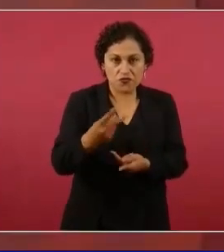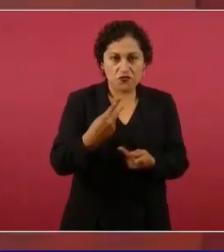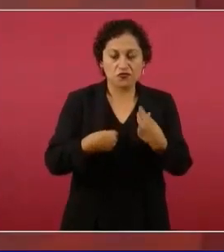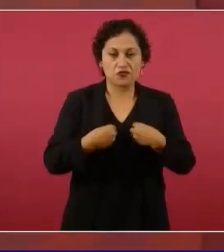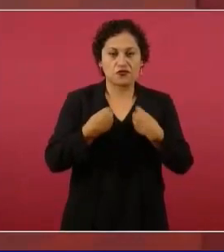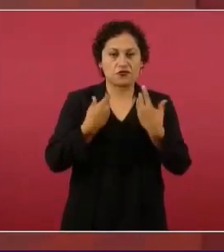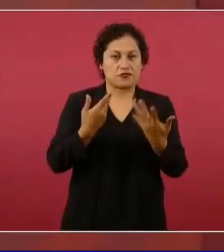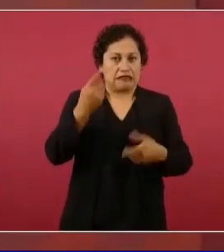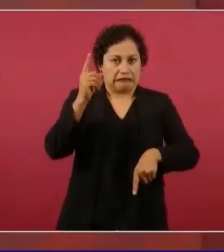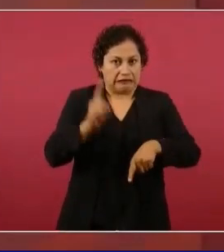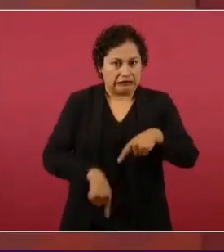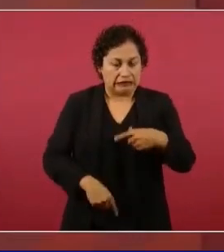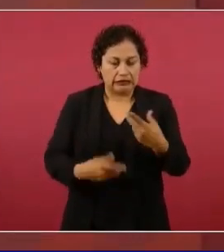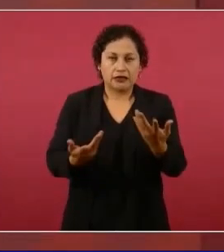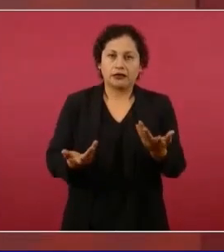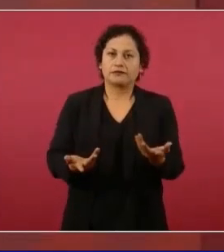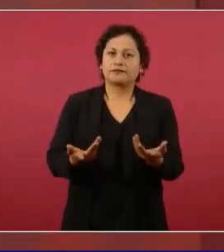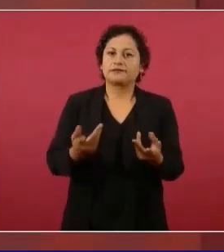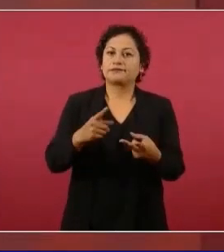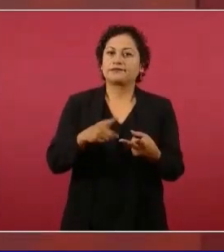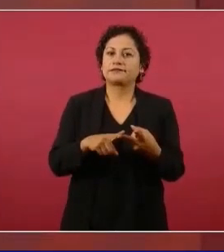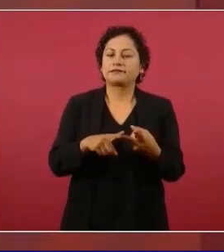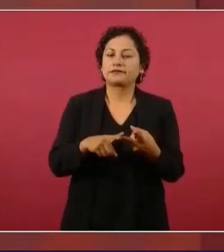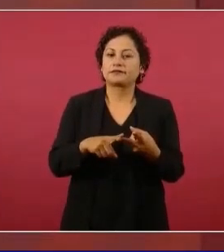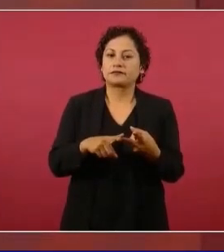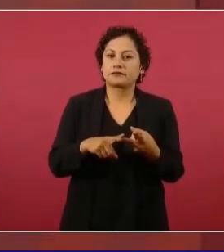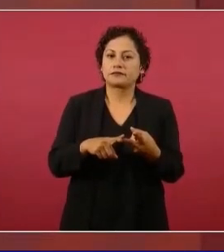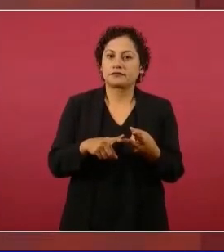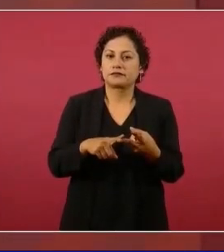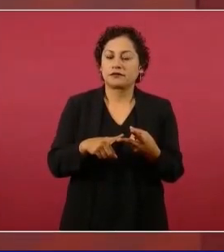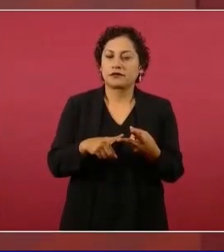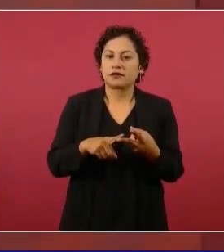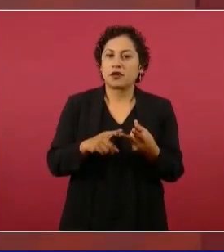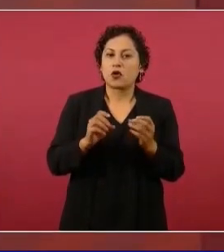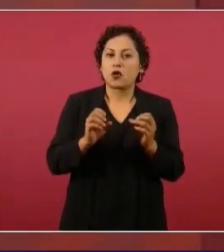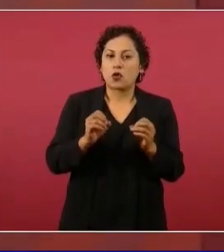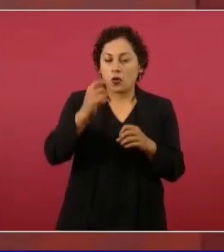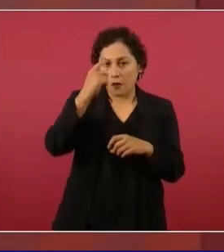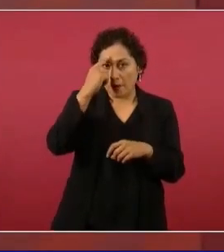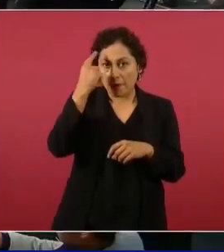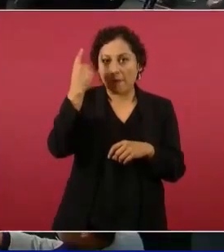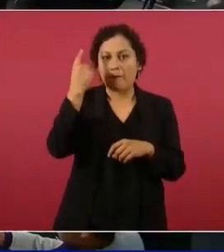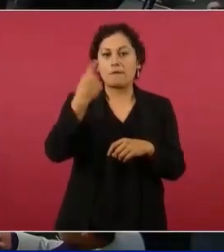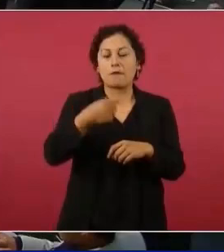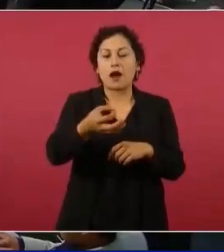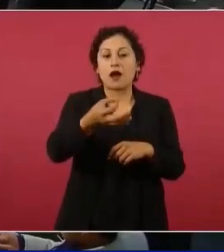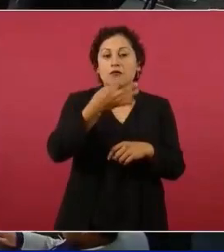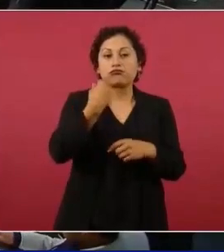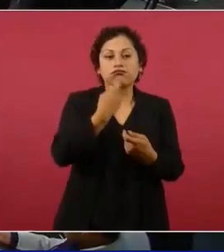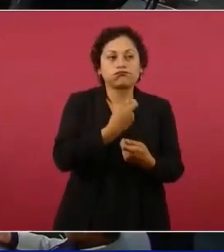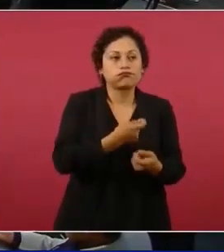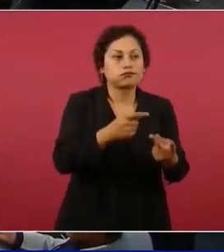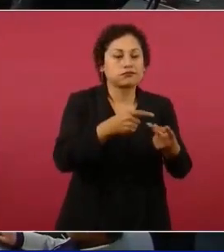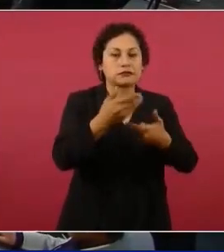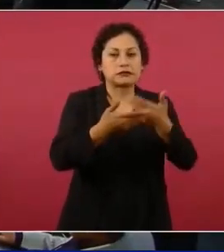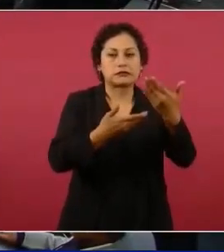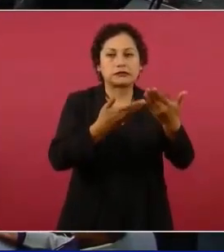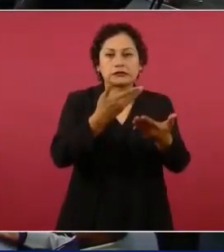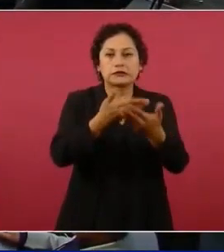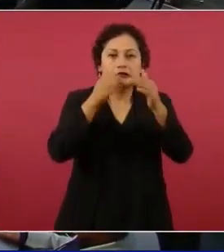Nos quitan el presupuesto para que la atención médica y los medicamentos sean gratuitos.